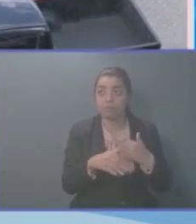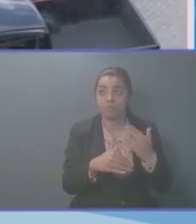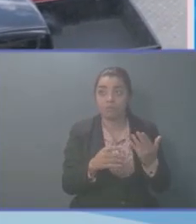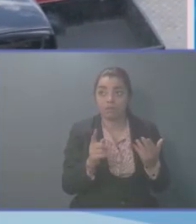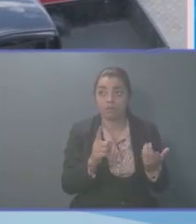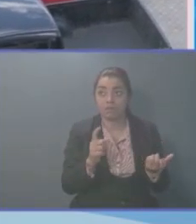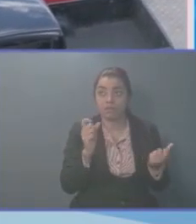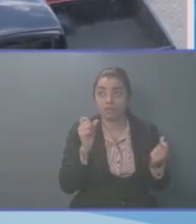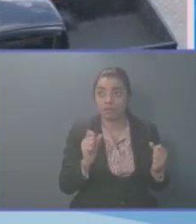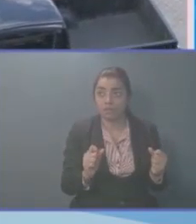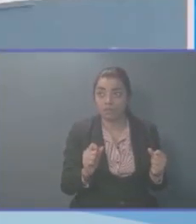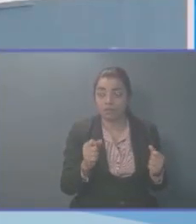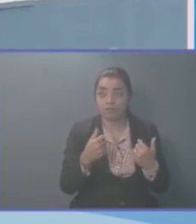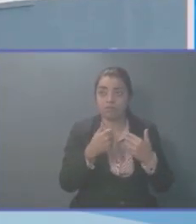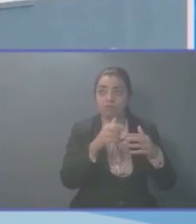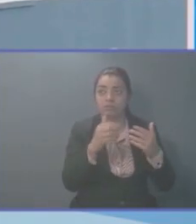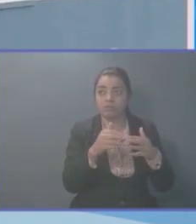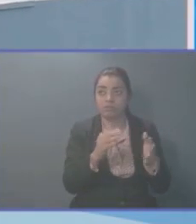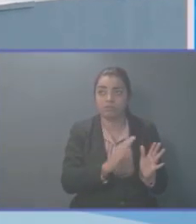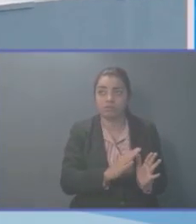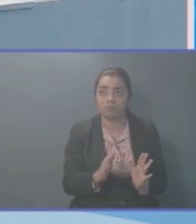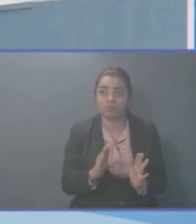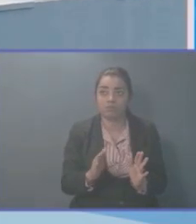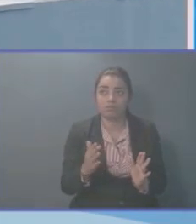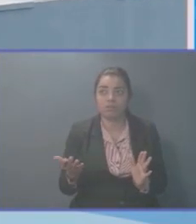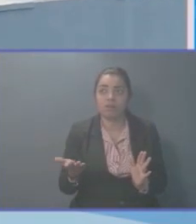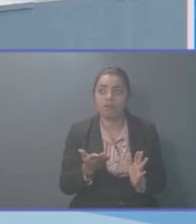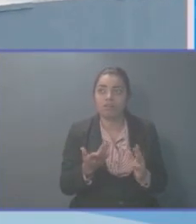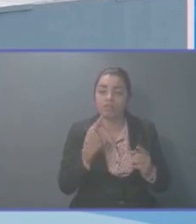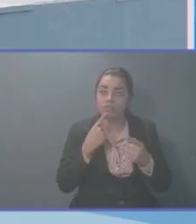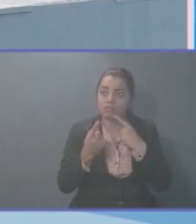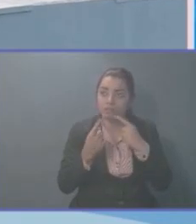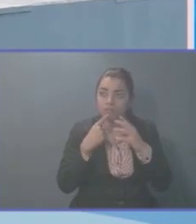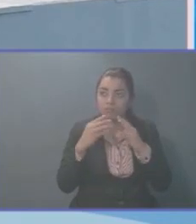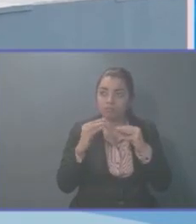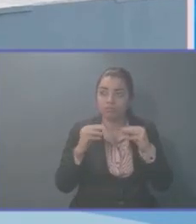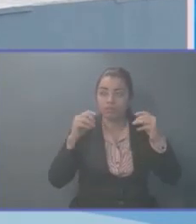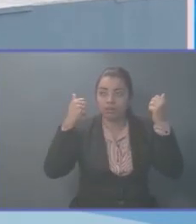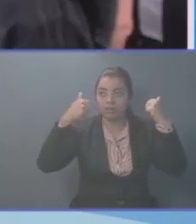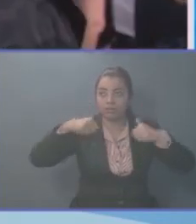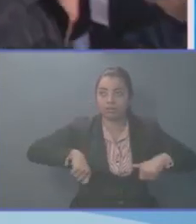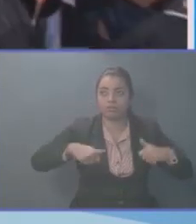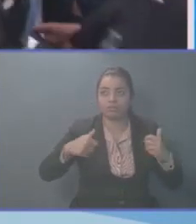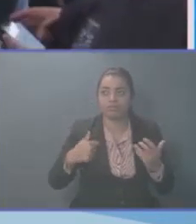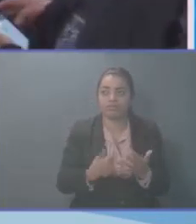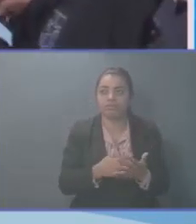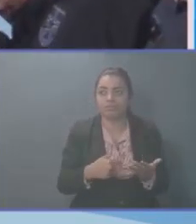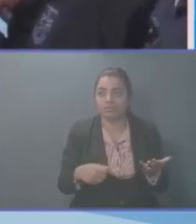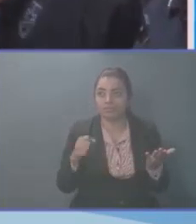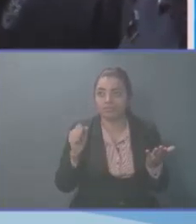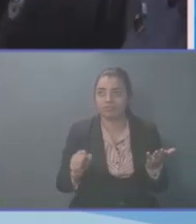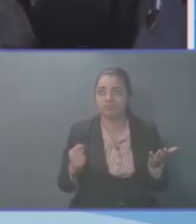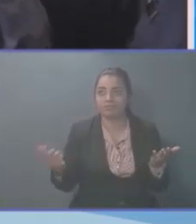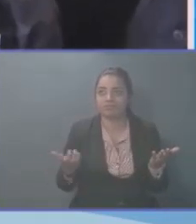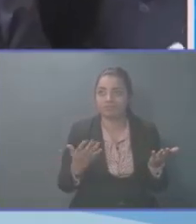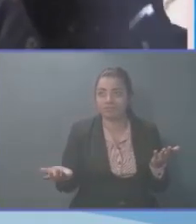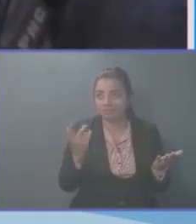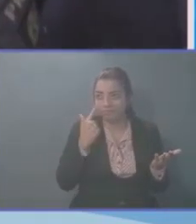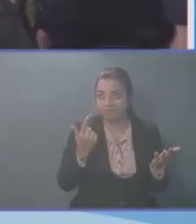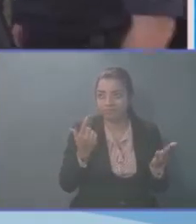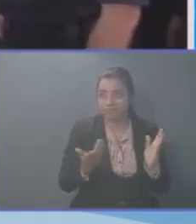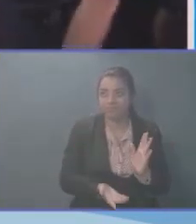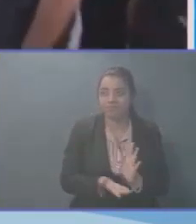de respetar las diferencias, de dialogar para poder llegar a consensos que nos permitan avanzar y aportar al desarrollo de nuestro